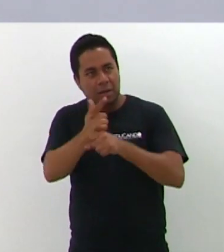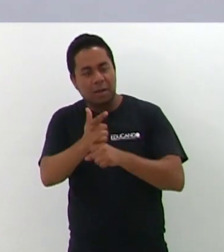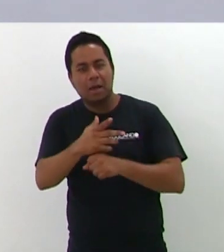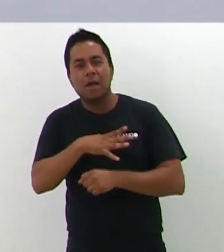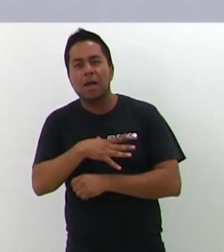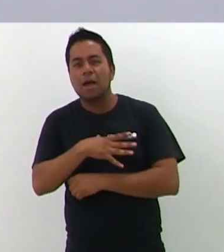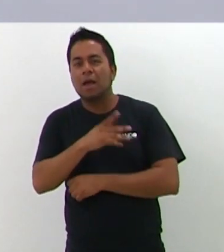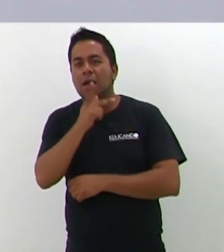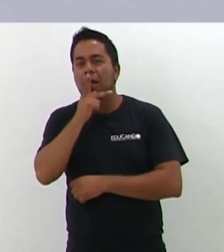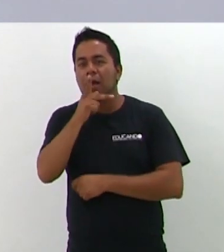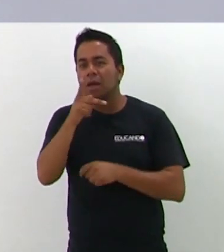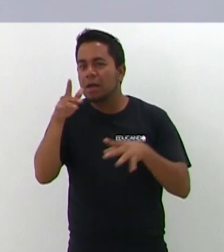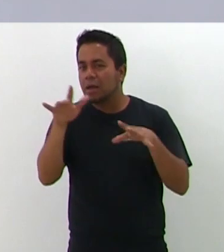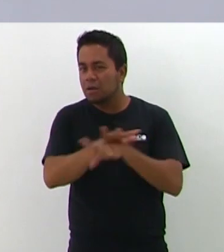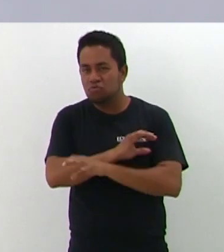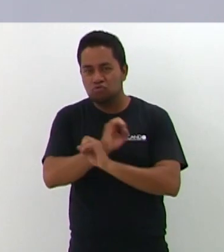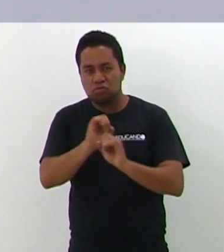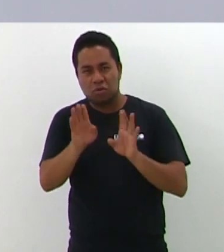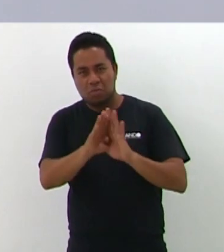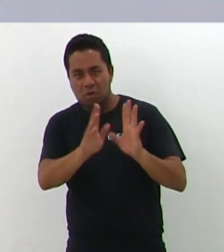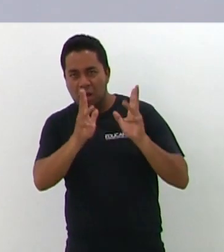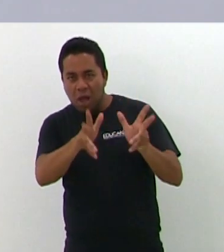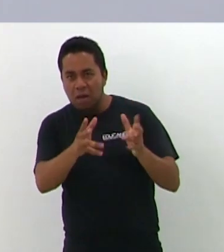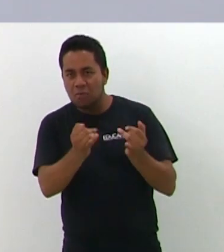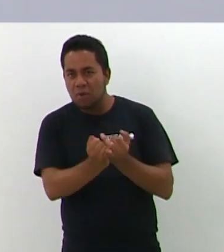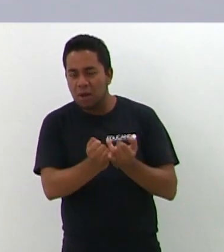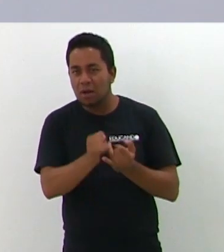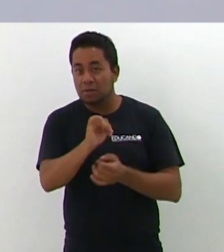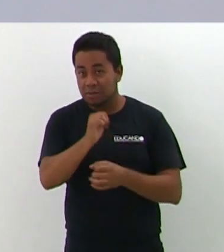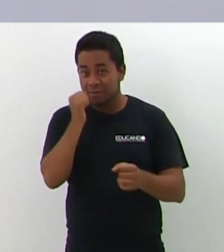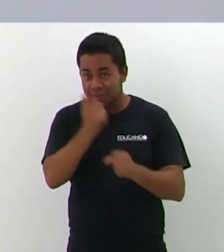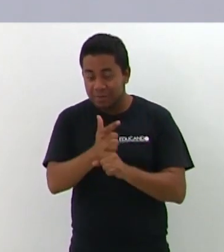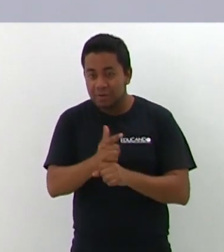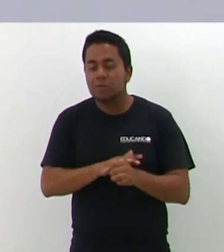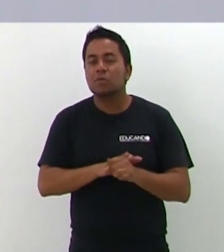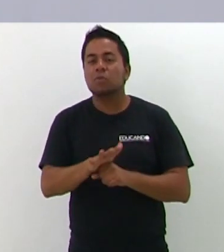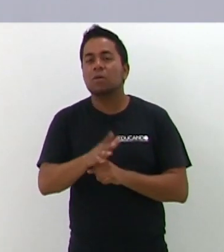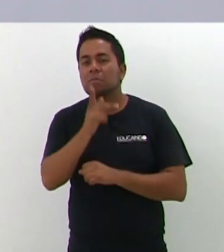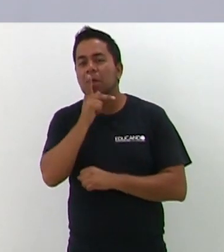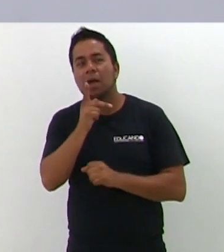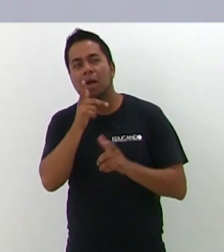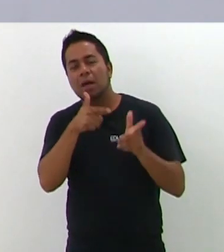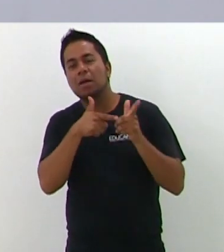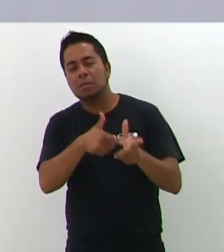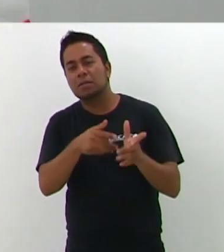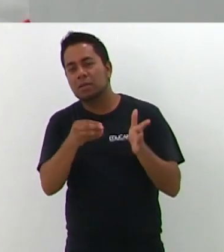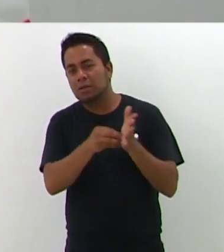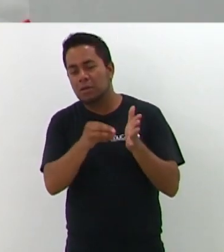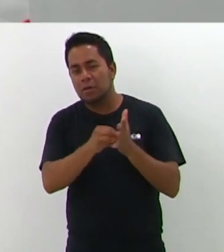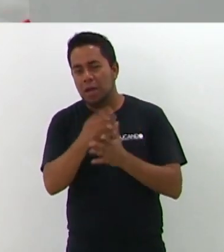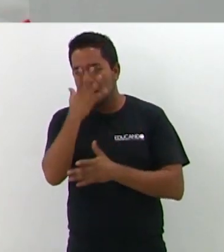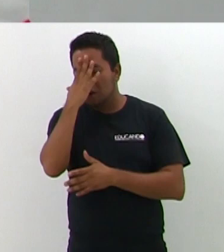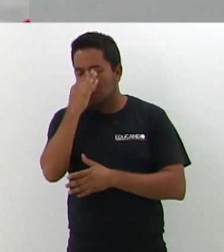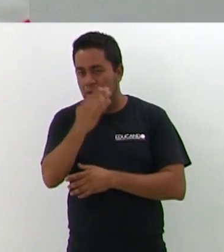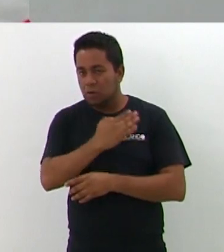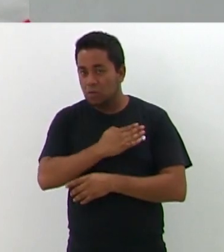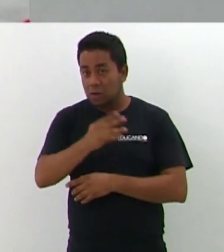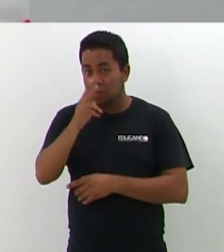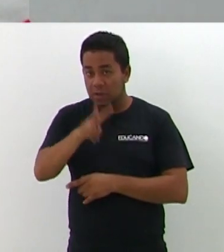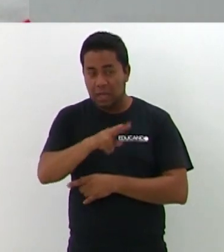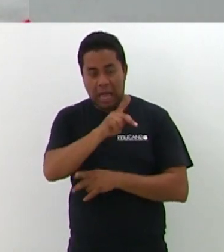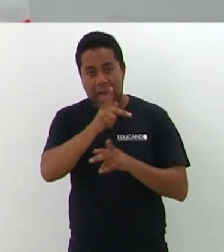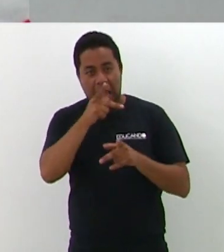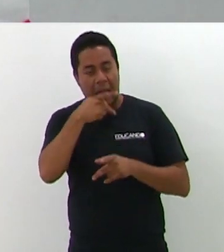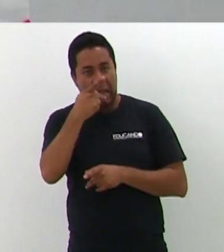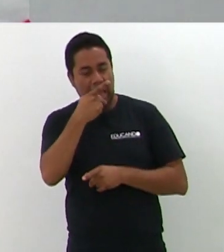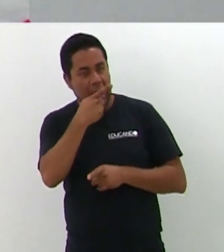una palabra que no la cambiamos y la dejamos igual? Sí. Bien, ¿cuál es? Un lobito bueno, ¿verdad? Así viene en el